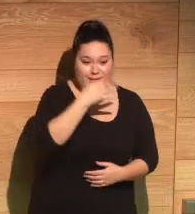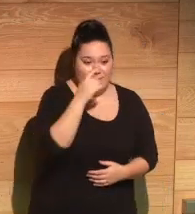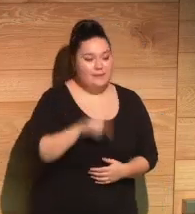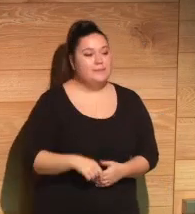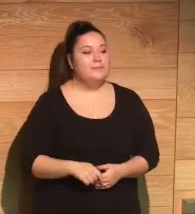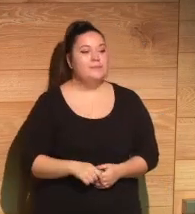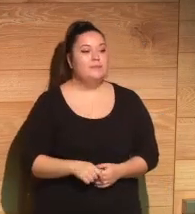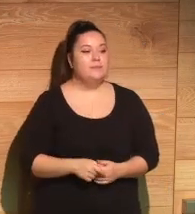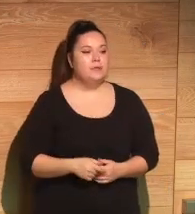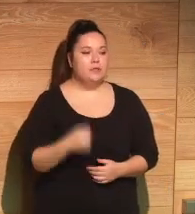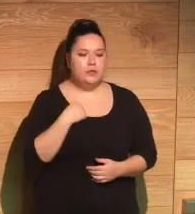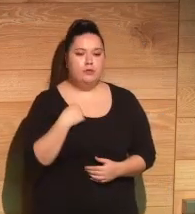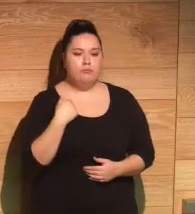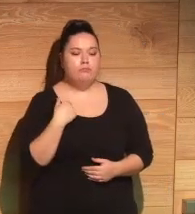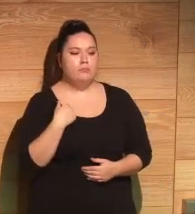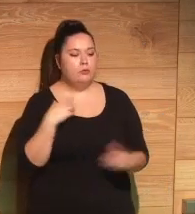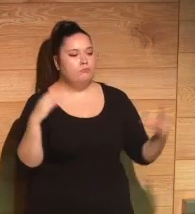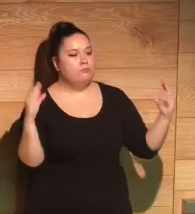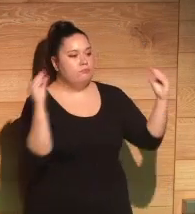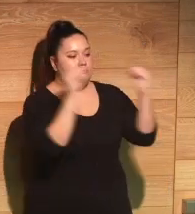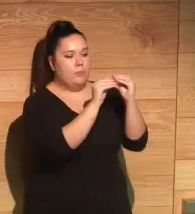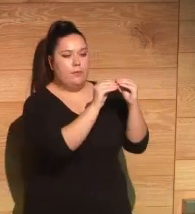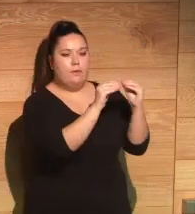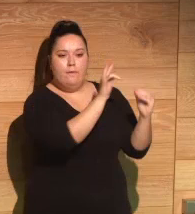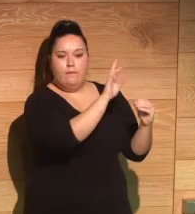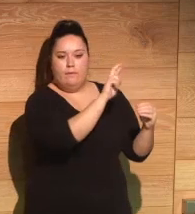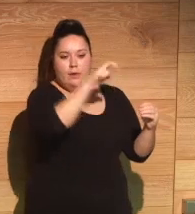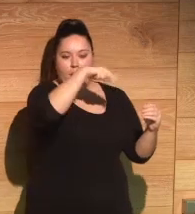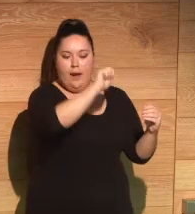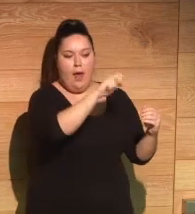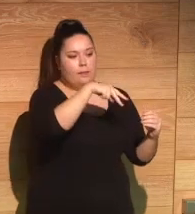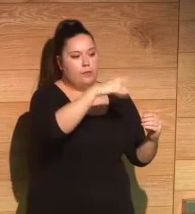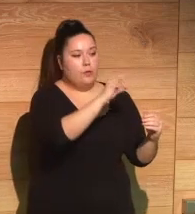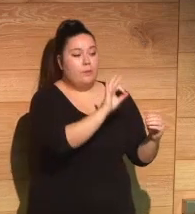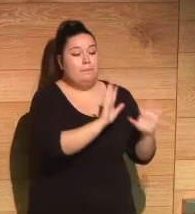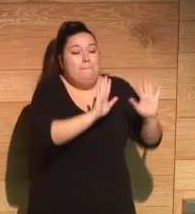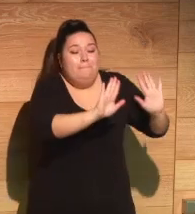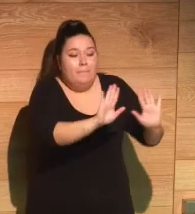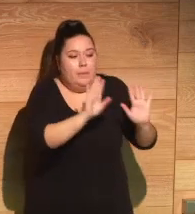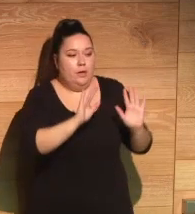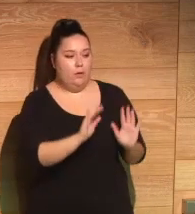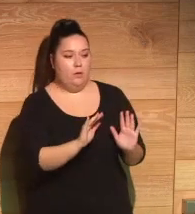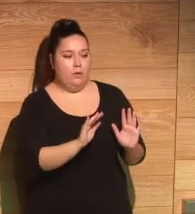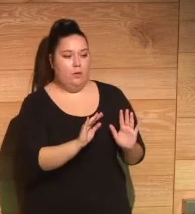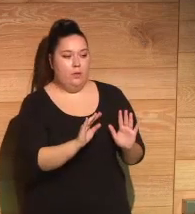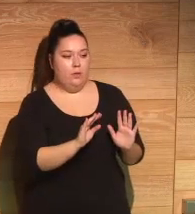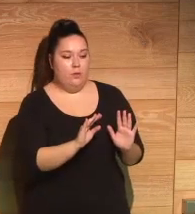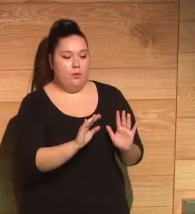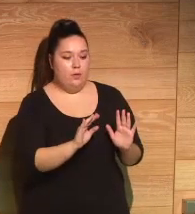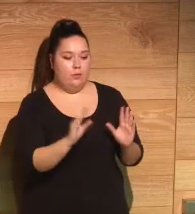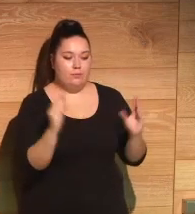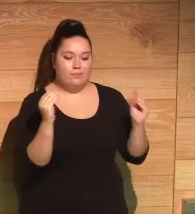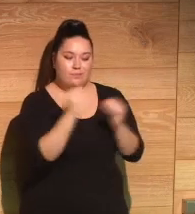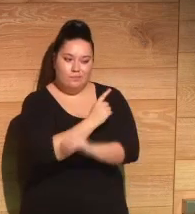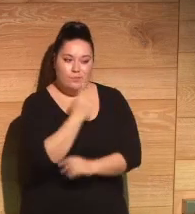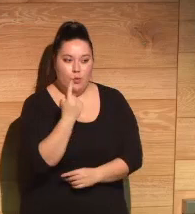también. Sí, yo estoy bastante de acuerdo con Fernando, excepto en una cosa, porque ya entiendo que es muy difícil